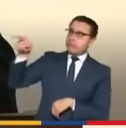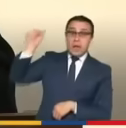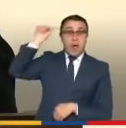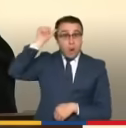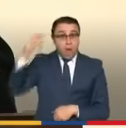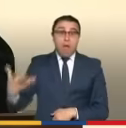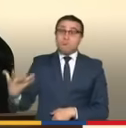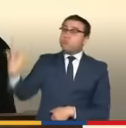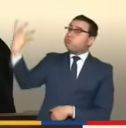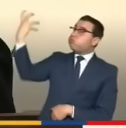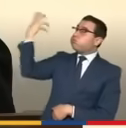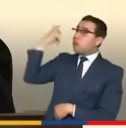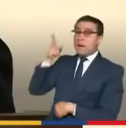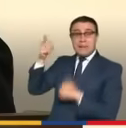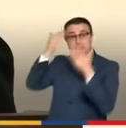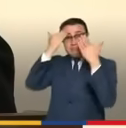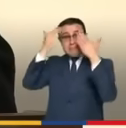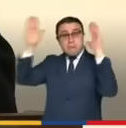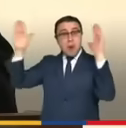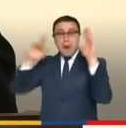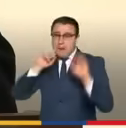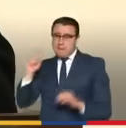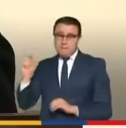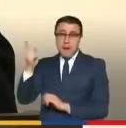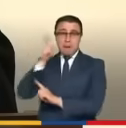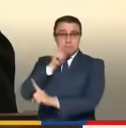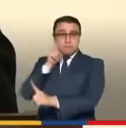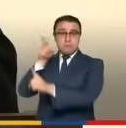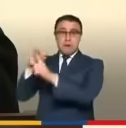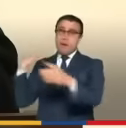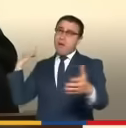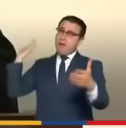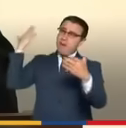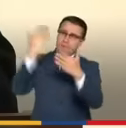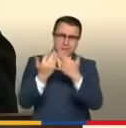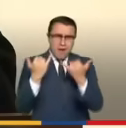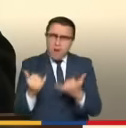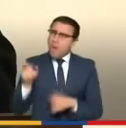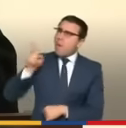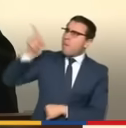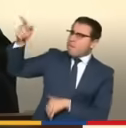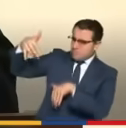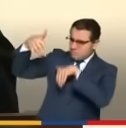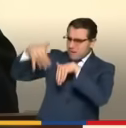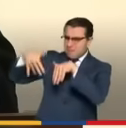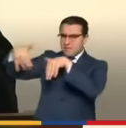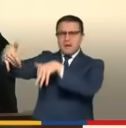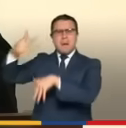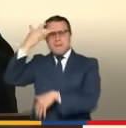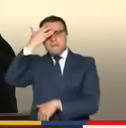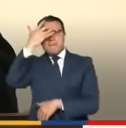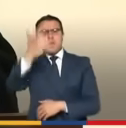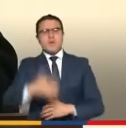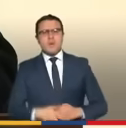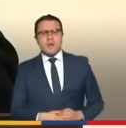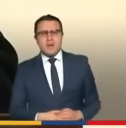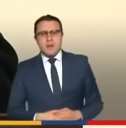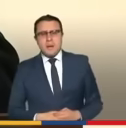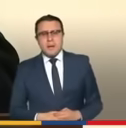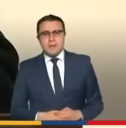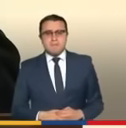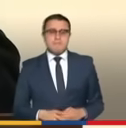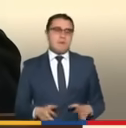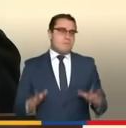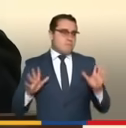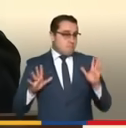de la democracia real. ¿Por qué? Y es porque creo que tenemos que interpretar las cosas